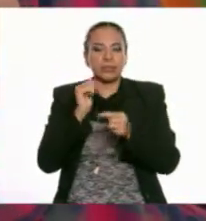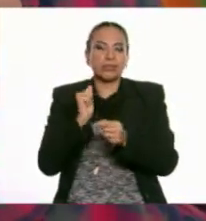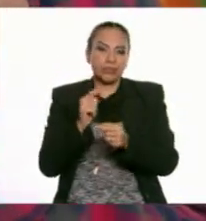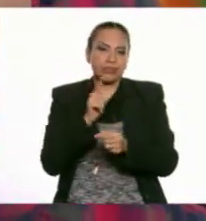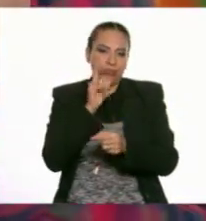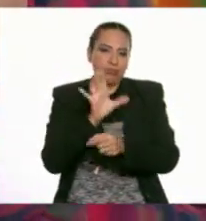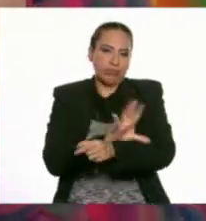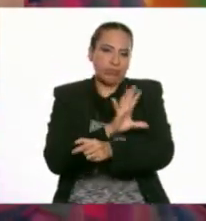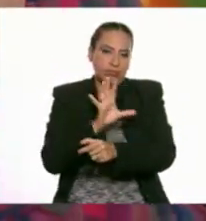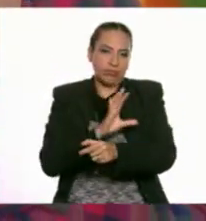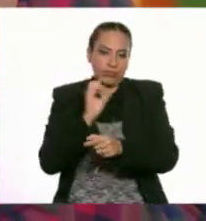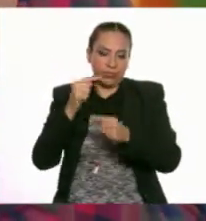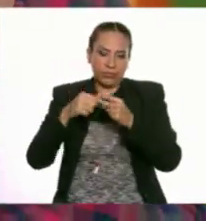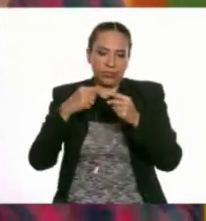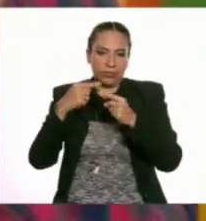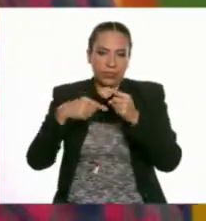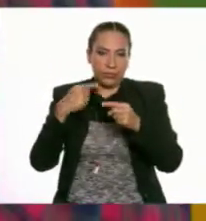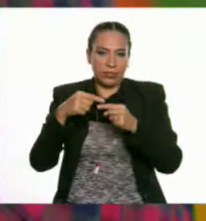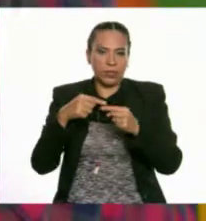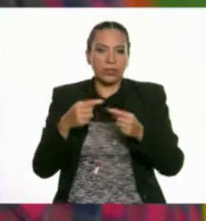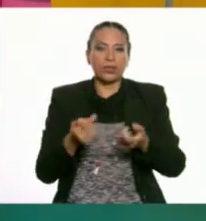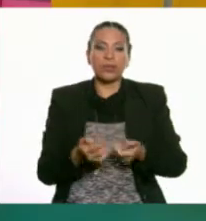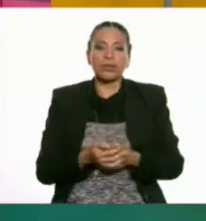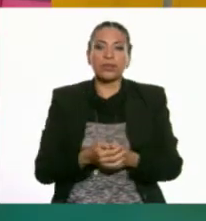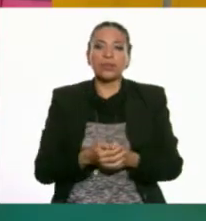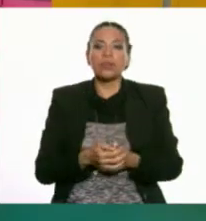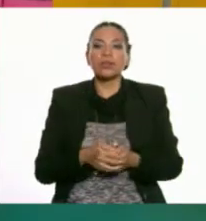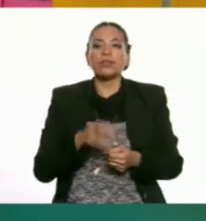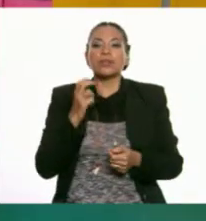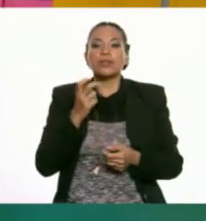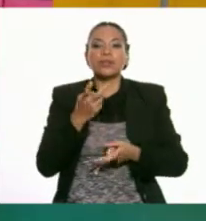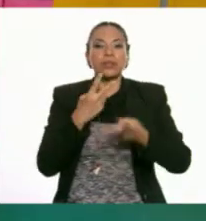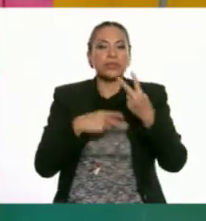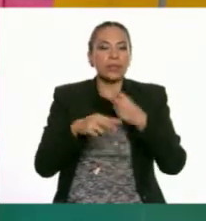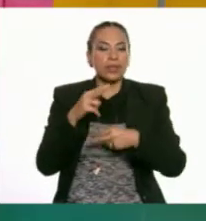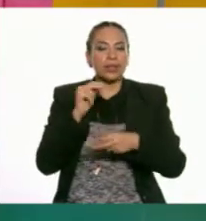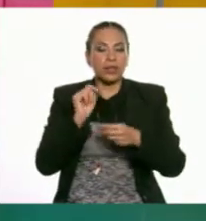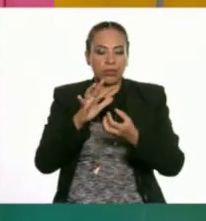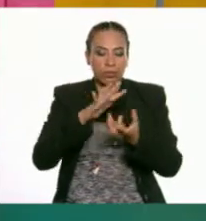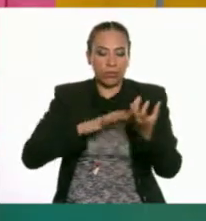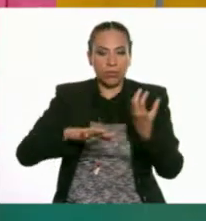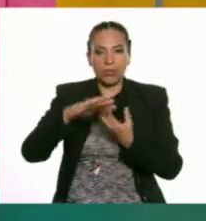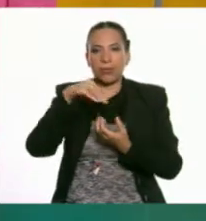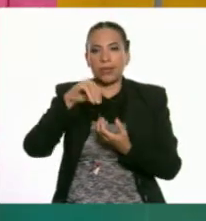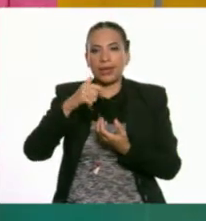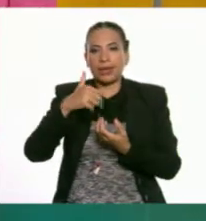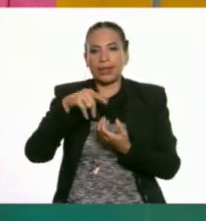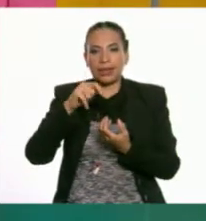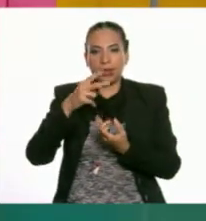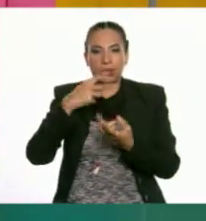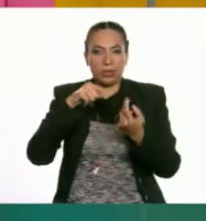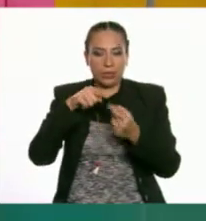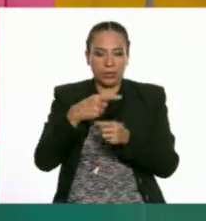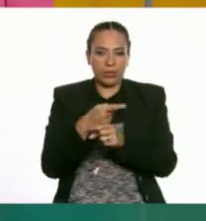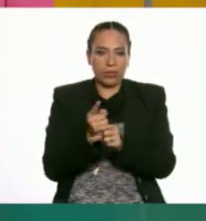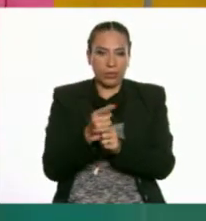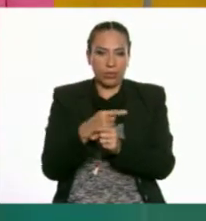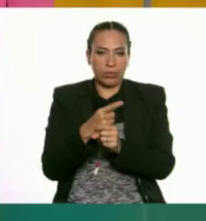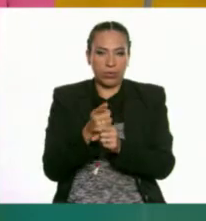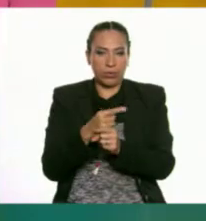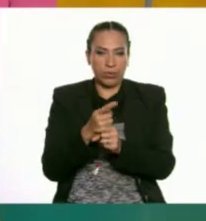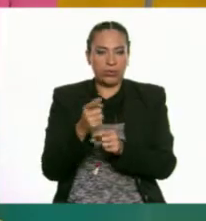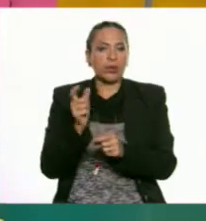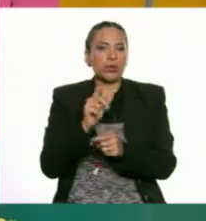eléctrica, por así decirlo, vamos a crear como un circuito, lo cual va a generar un campo magnético que va a afectar a esta brújula. Y va a hacer que se